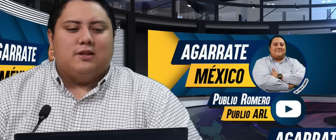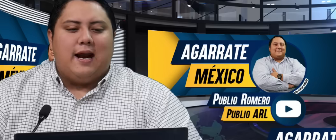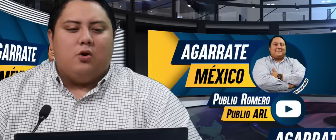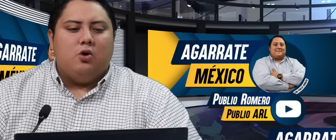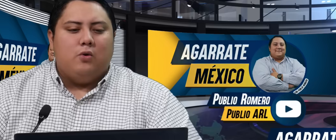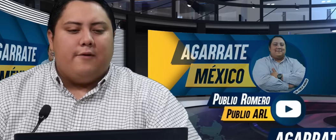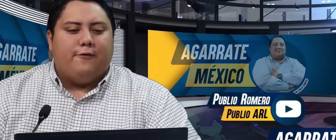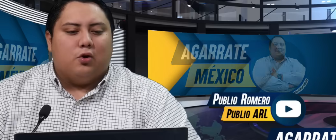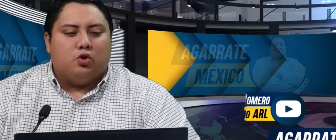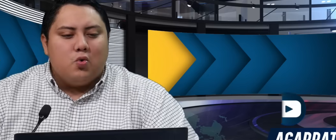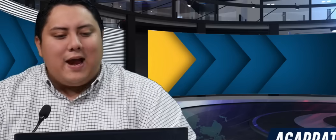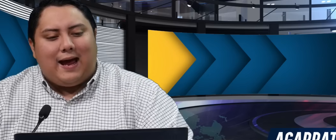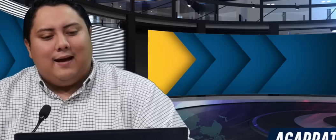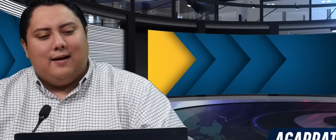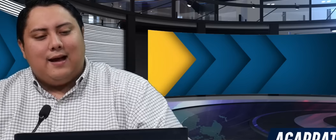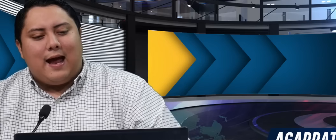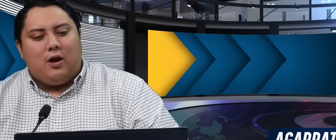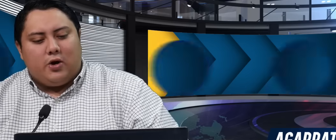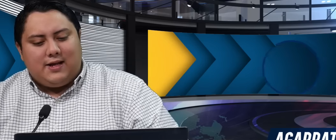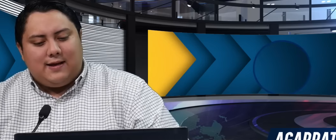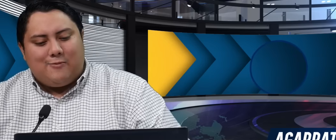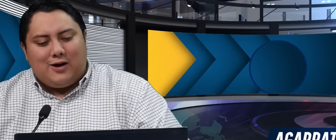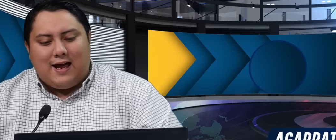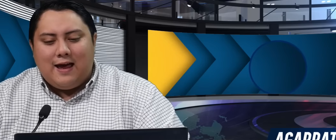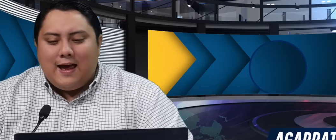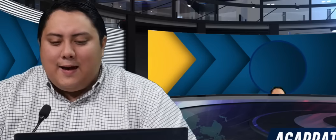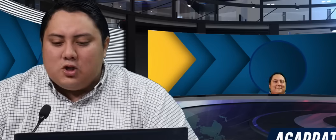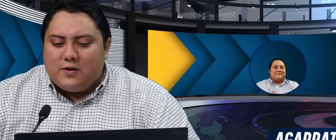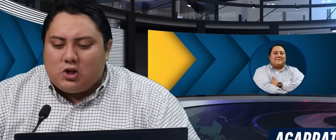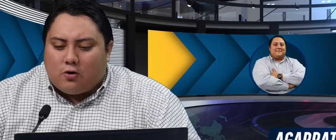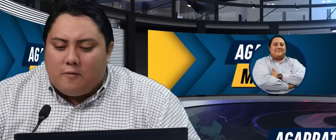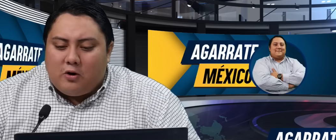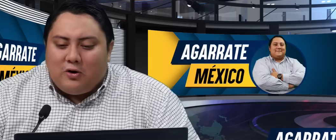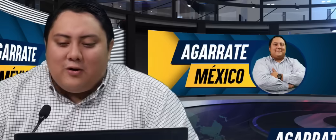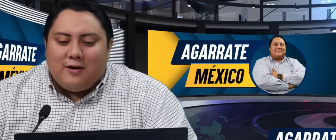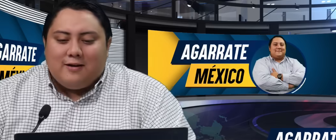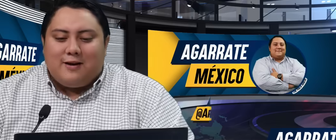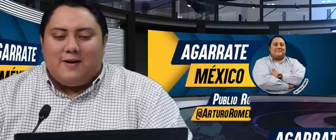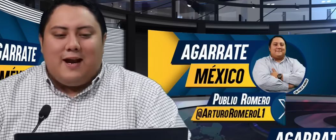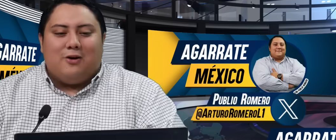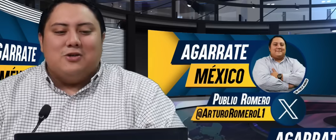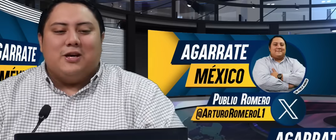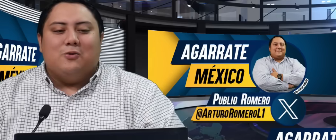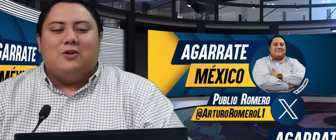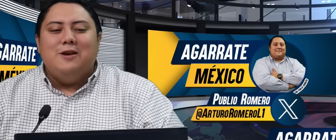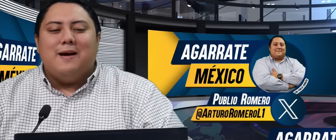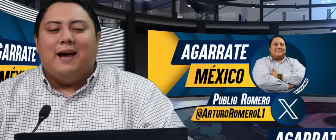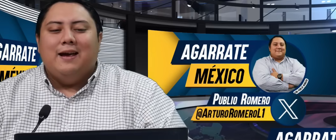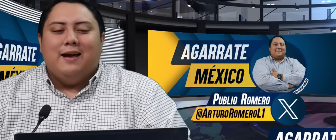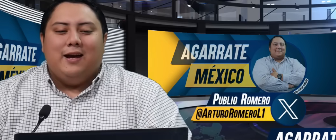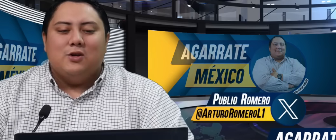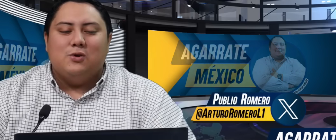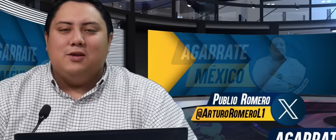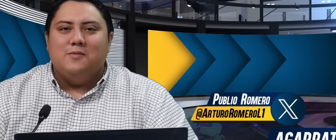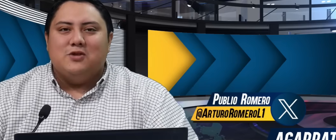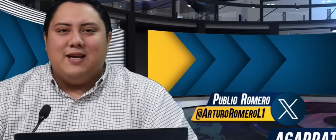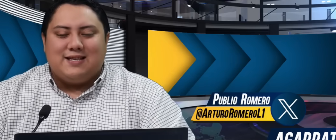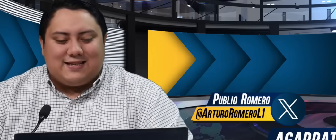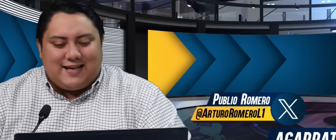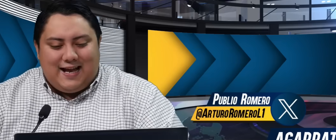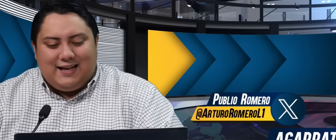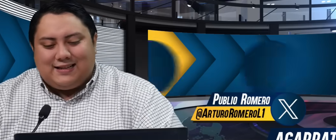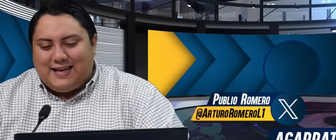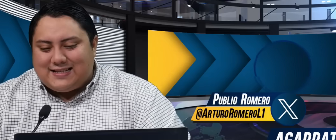le encontraron una fortuna a Loret de Mola hemos visto como de manera consecutiva en los últimos